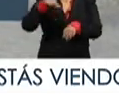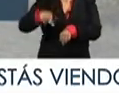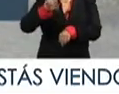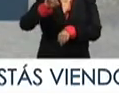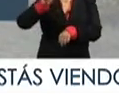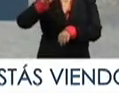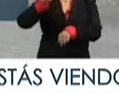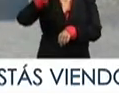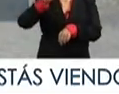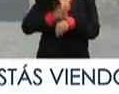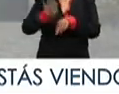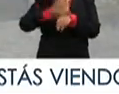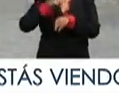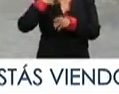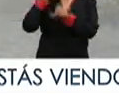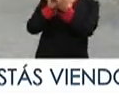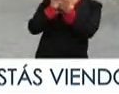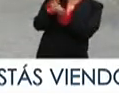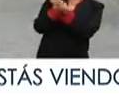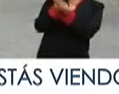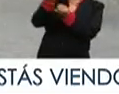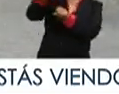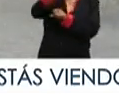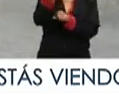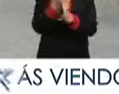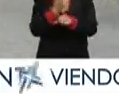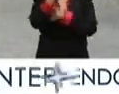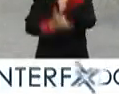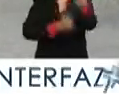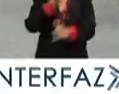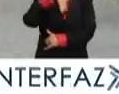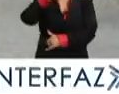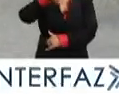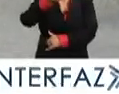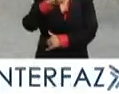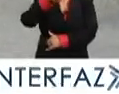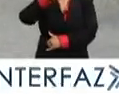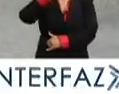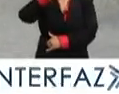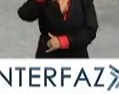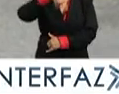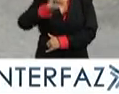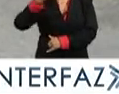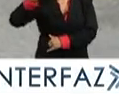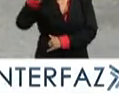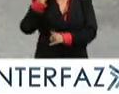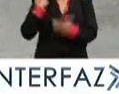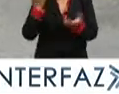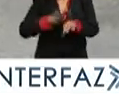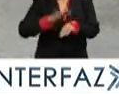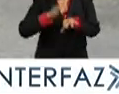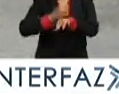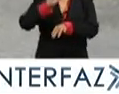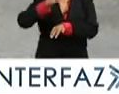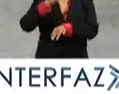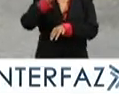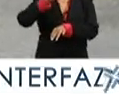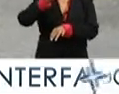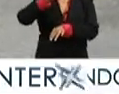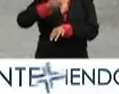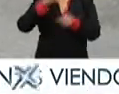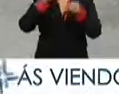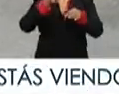Sao Paulo, Brasil, en la cobertura, como ustedes bien lo dicen, de estos primeros Juegos Panamericanos Universitarios. Amigos de Televisión Educativa, de la